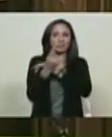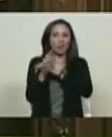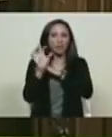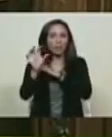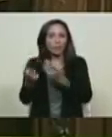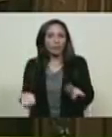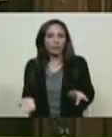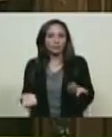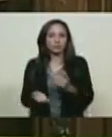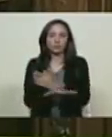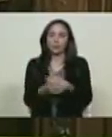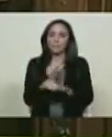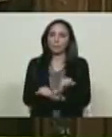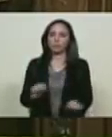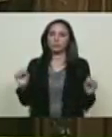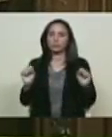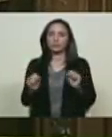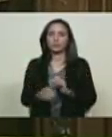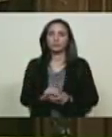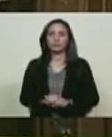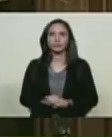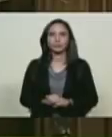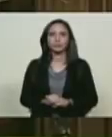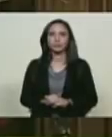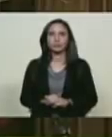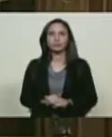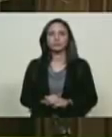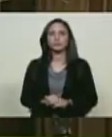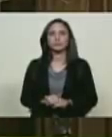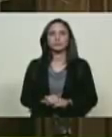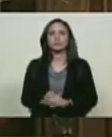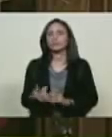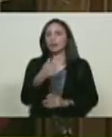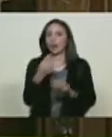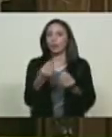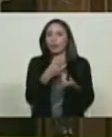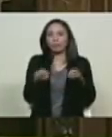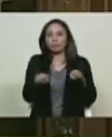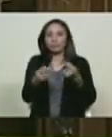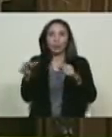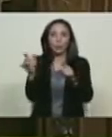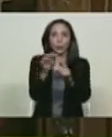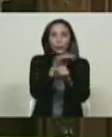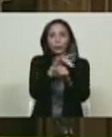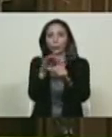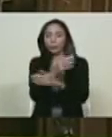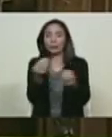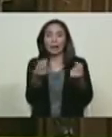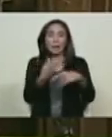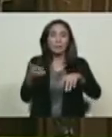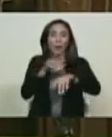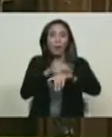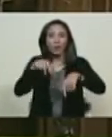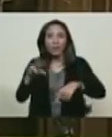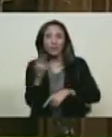inteligencia y del ejército colombiano contra su propia patria para conspirar y llenar de violencia a Venezuela.